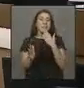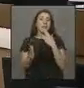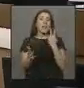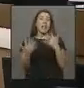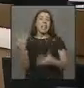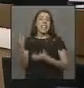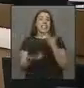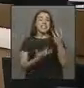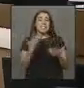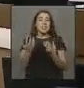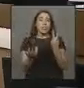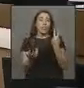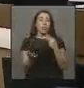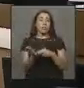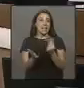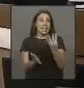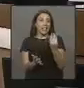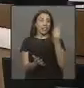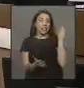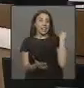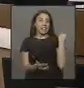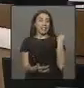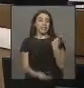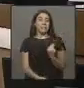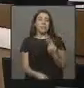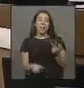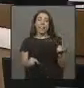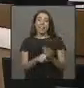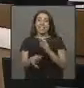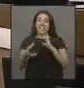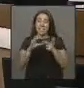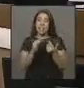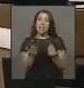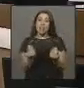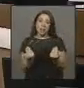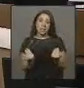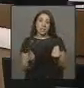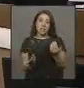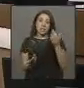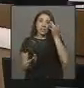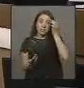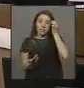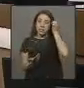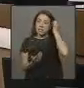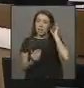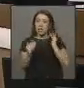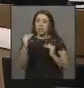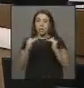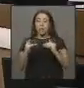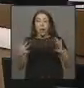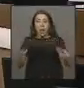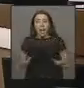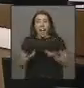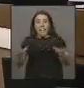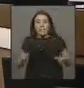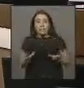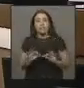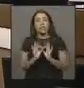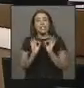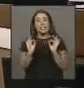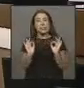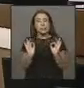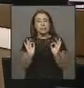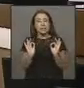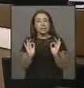el 2014. Una tragedia como la ocurrida requiere, por cierto, ser contrarrestada con esfuerzos